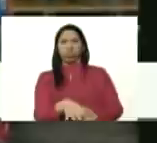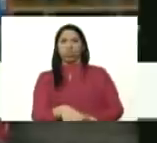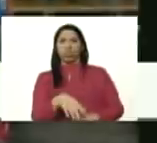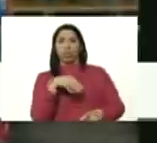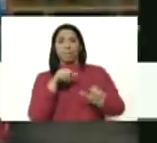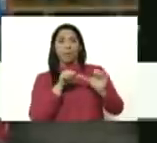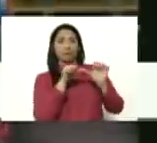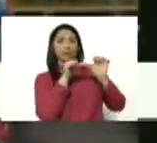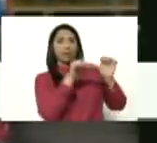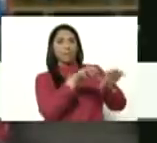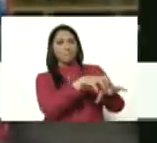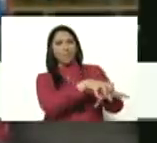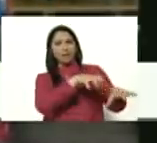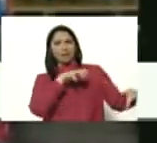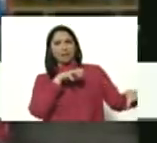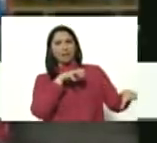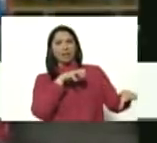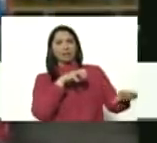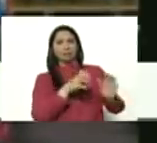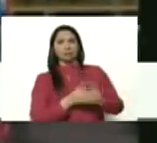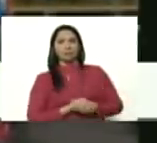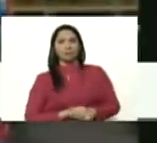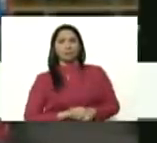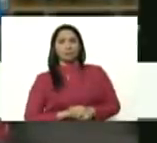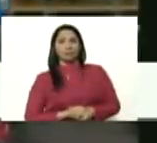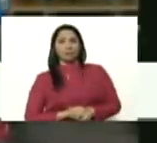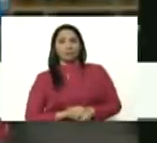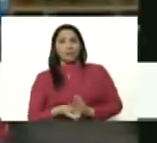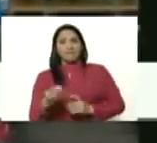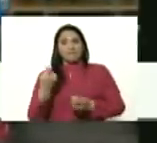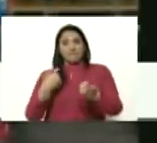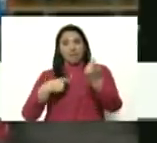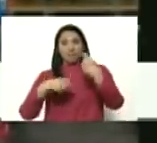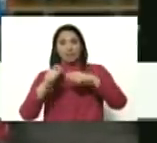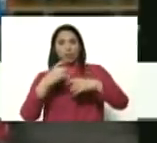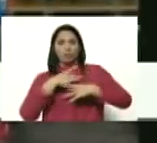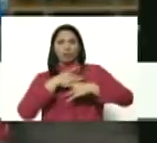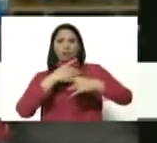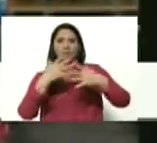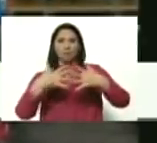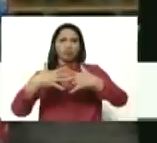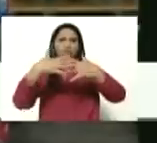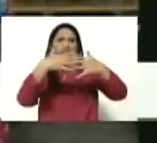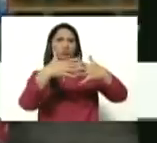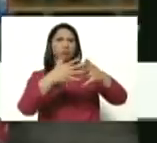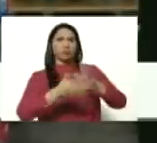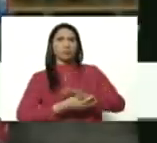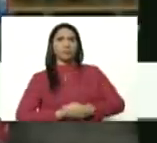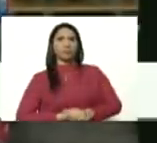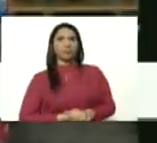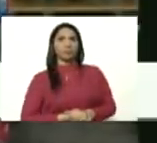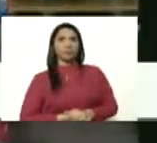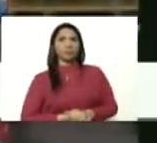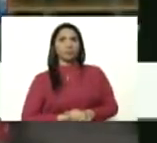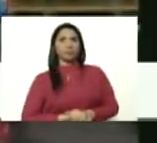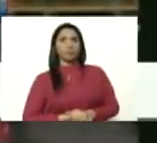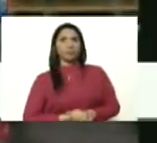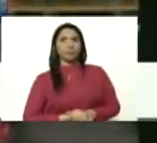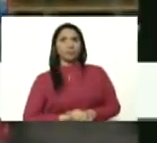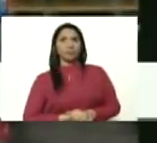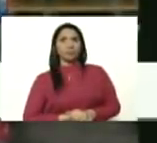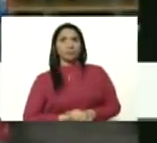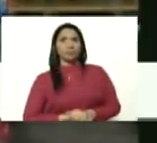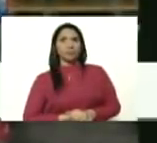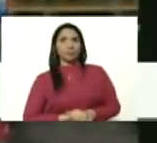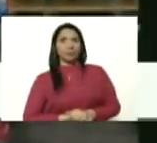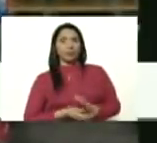una mayoría circunstancial que se ha vendido a los intereses del gobierno de los Estados Unidos de Norteamérica y que